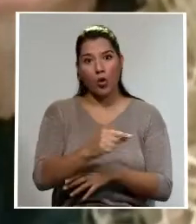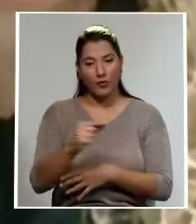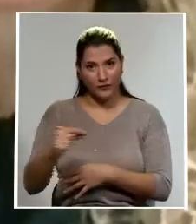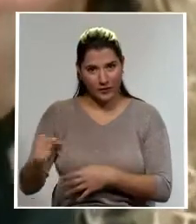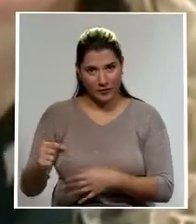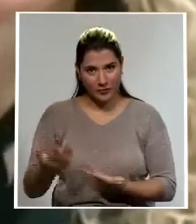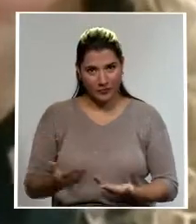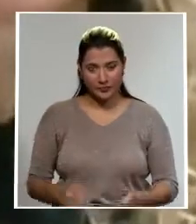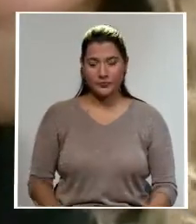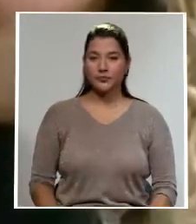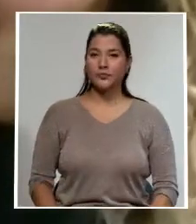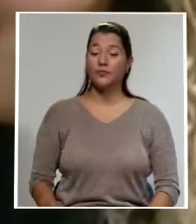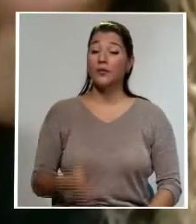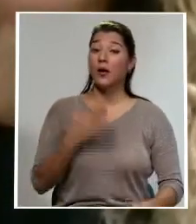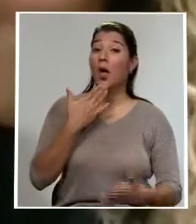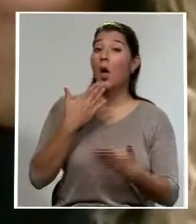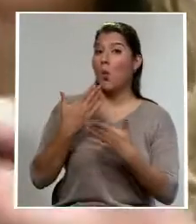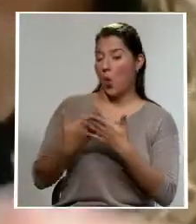Ok, el